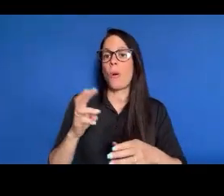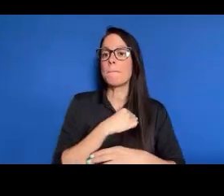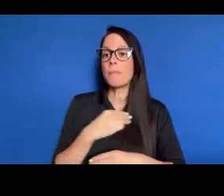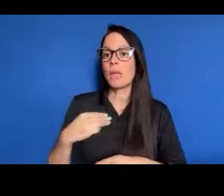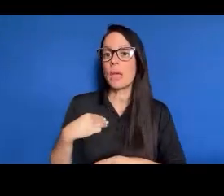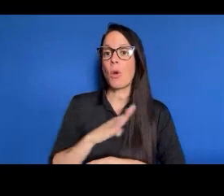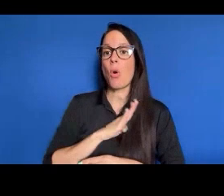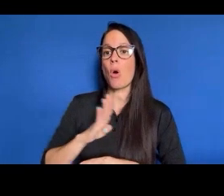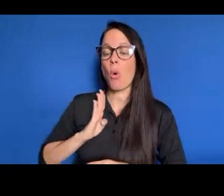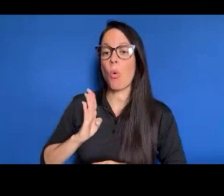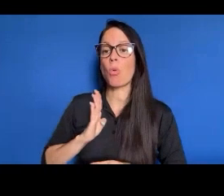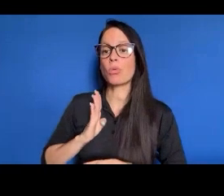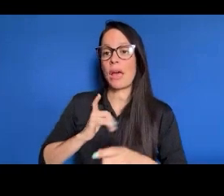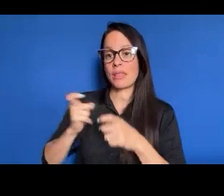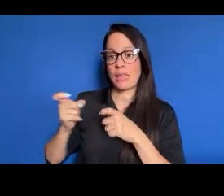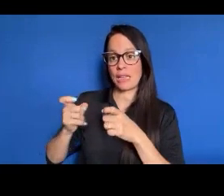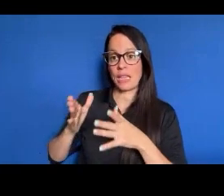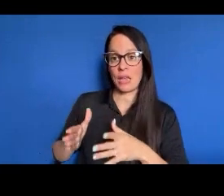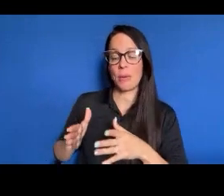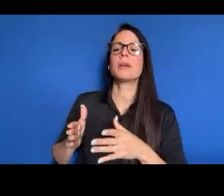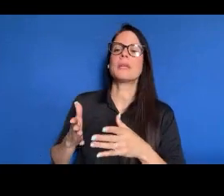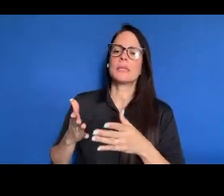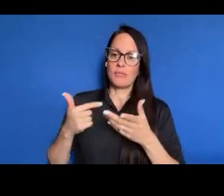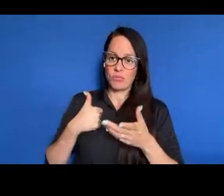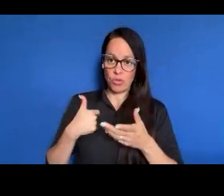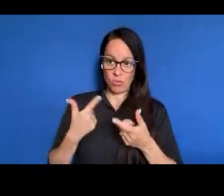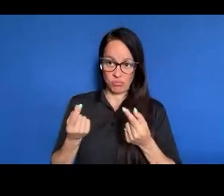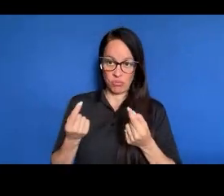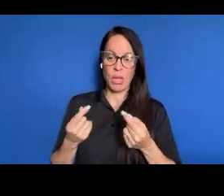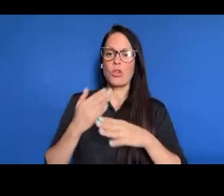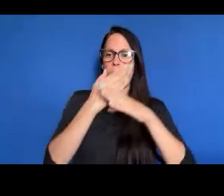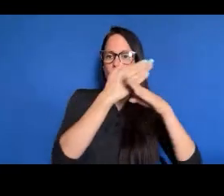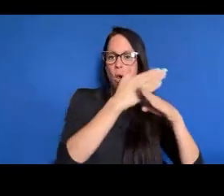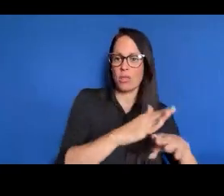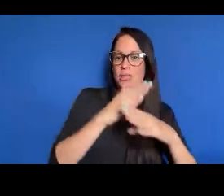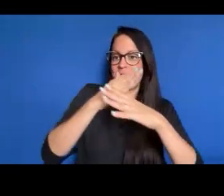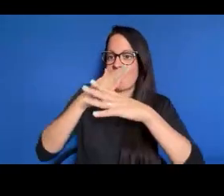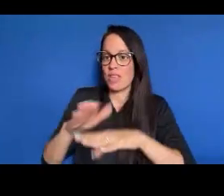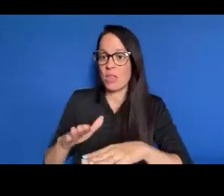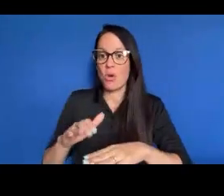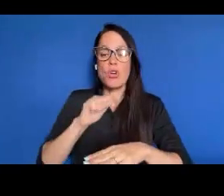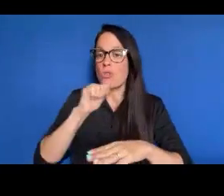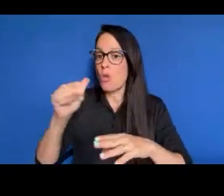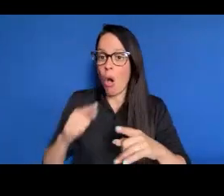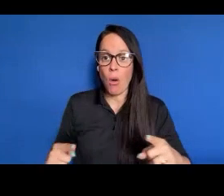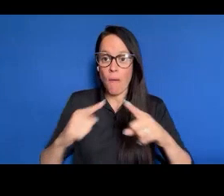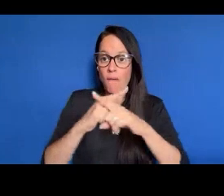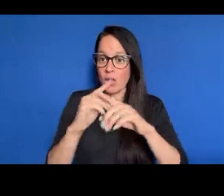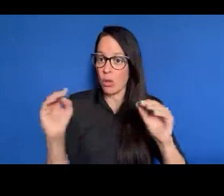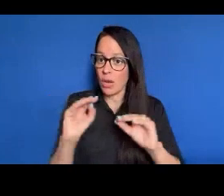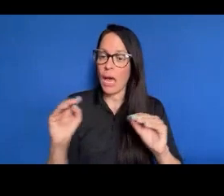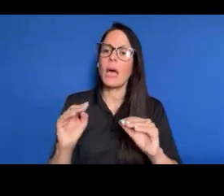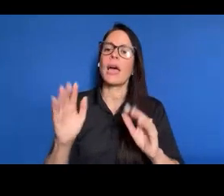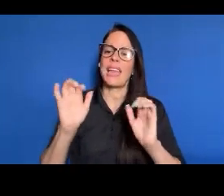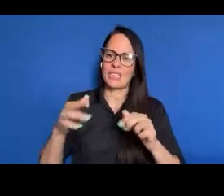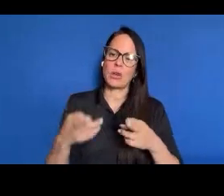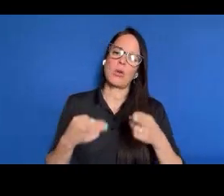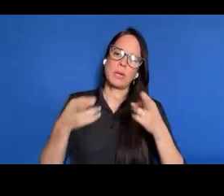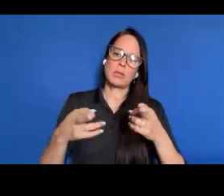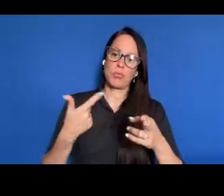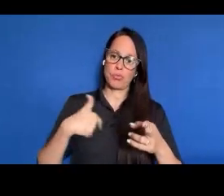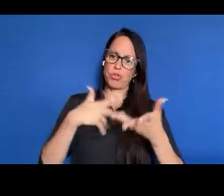solicitó fondos. Así que yo me inhibo mejor y que las personas que no tengan ningún conflicto sean quienes entonces emitan esa recomendación. Eso se hizo. Se